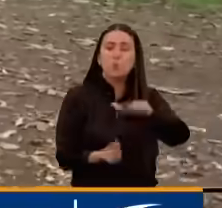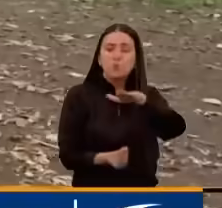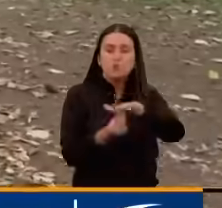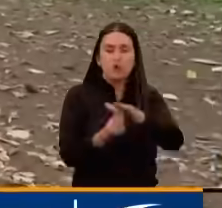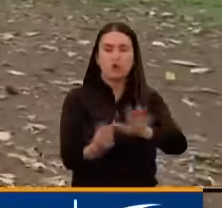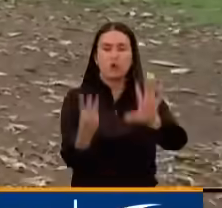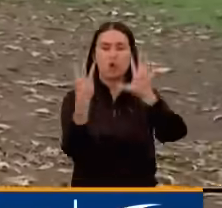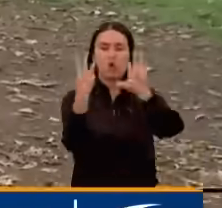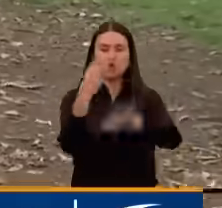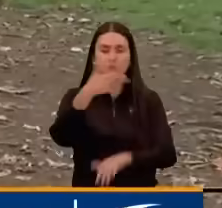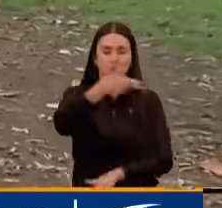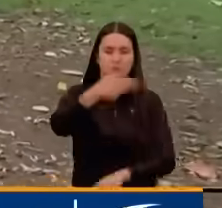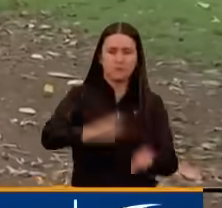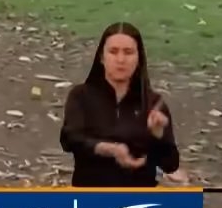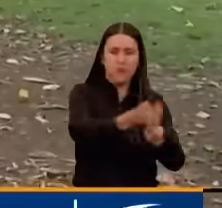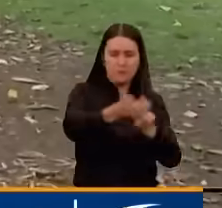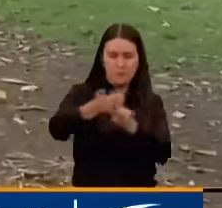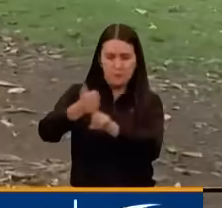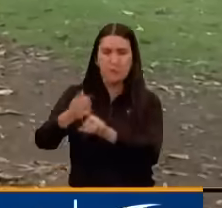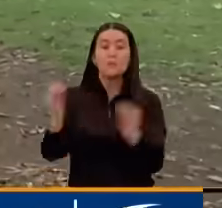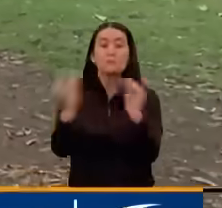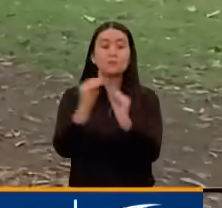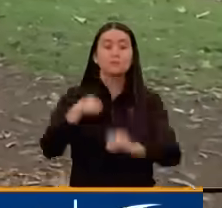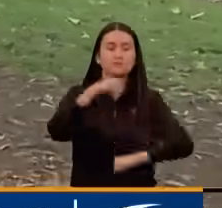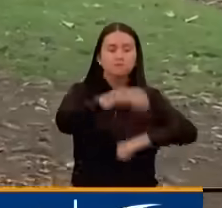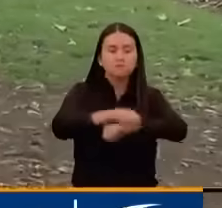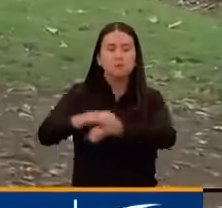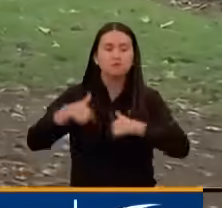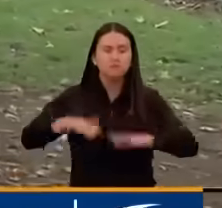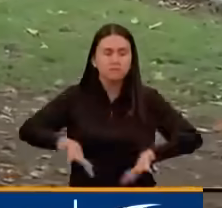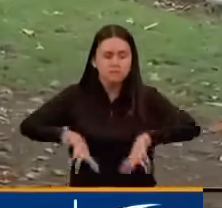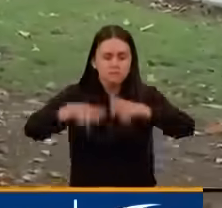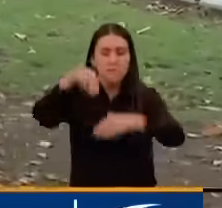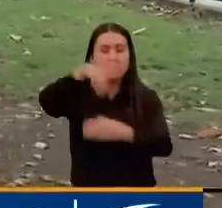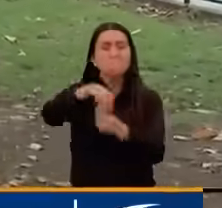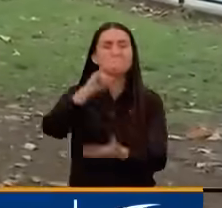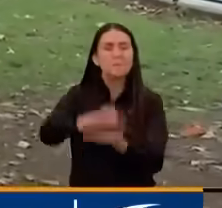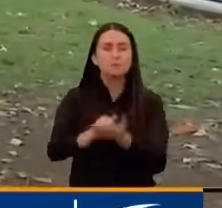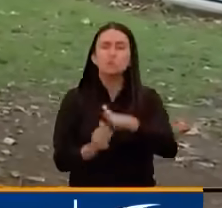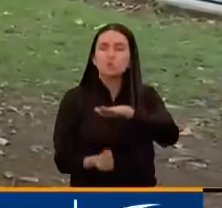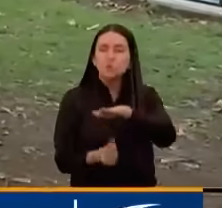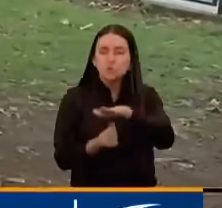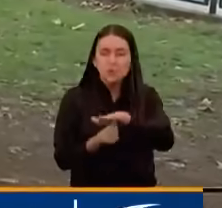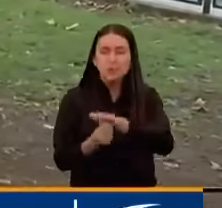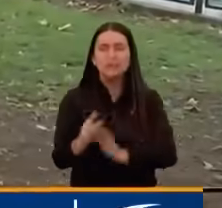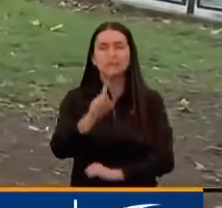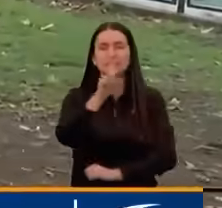lo que va del 2024 y las capturas por hurto en la localidad también de Usaquén han sido 141 capturas.